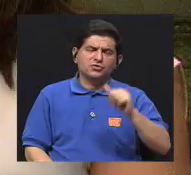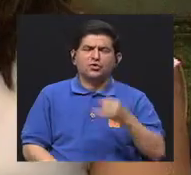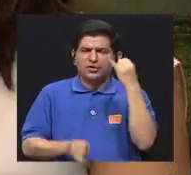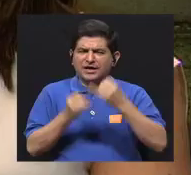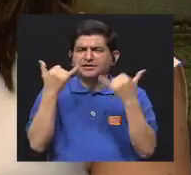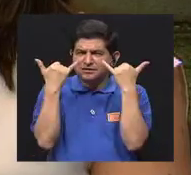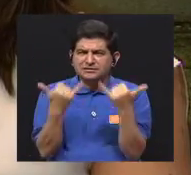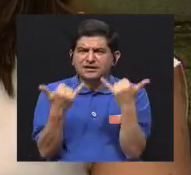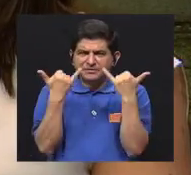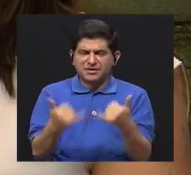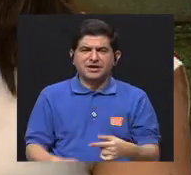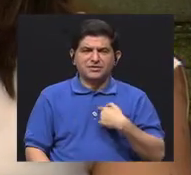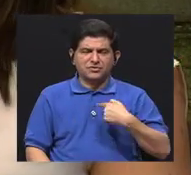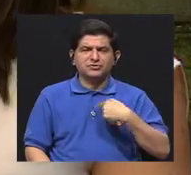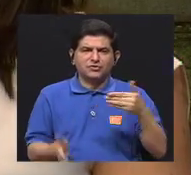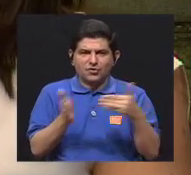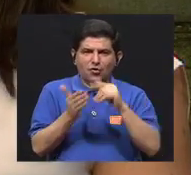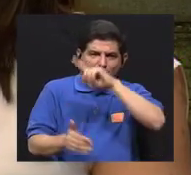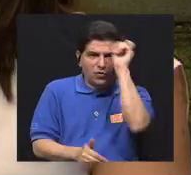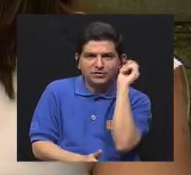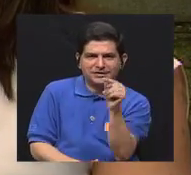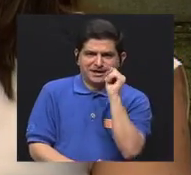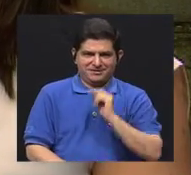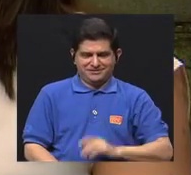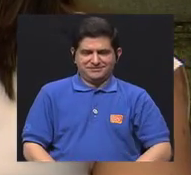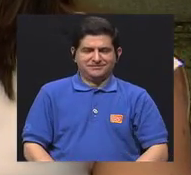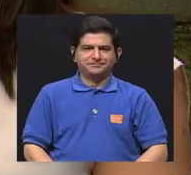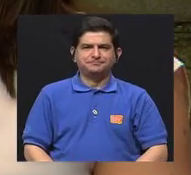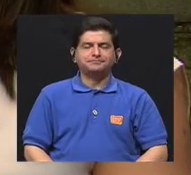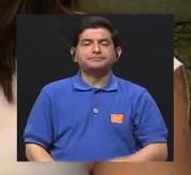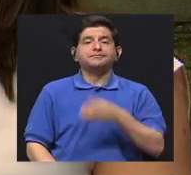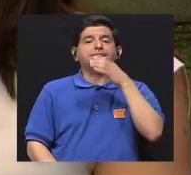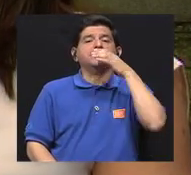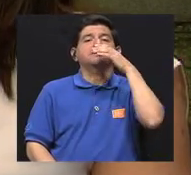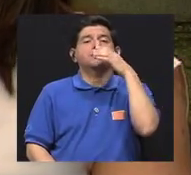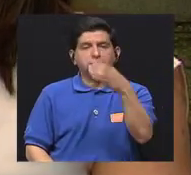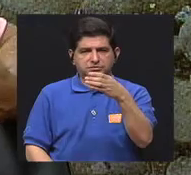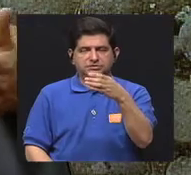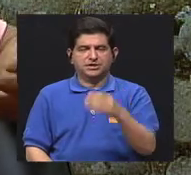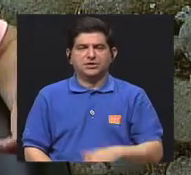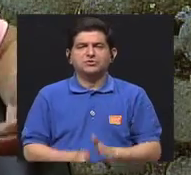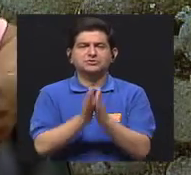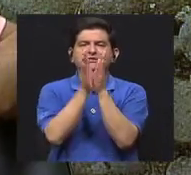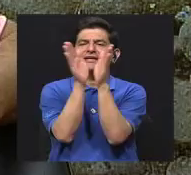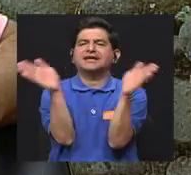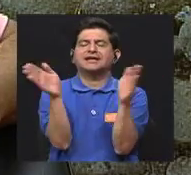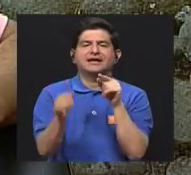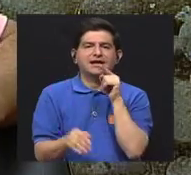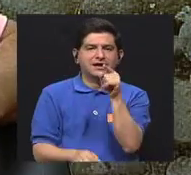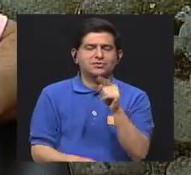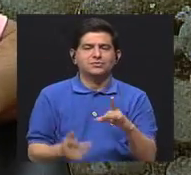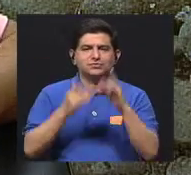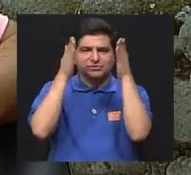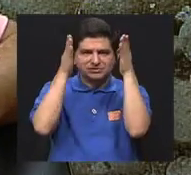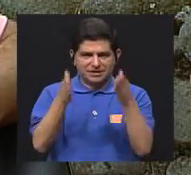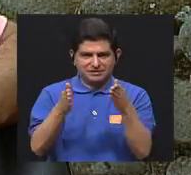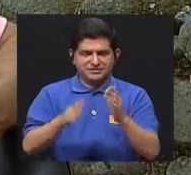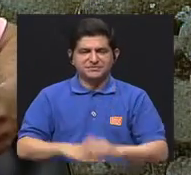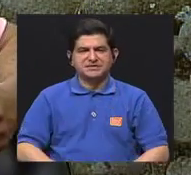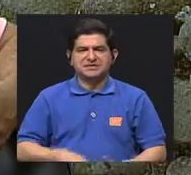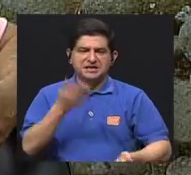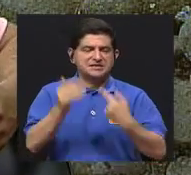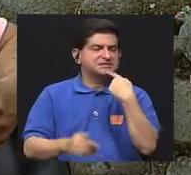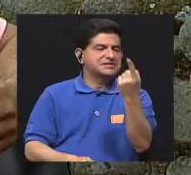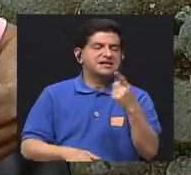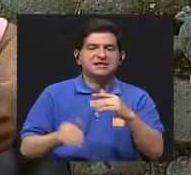ir finalizando le devuelvo la pregunta, más bien, ¿cuáles serían las recomendaciones generales que ustedes como especialistas